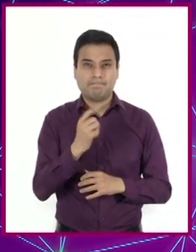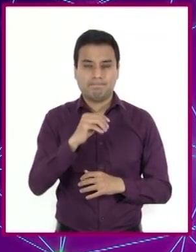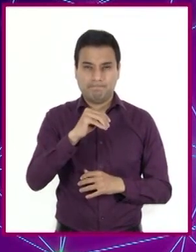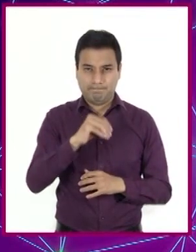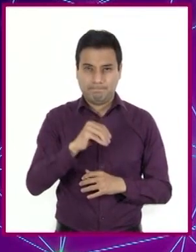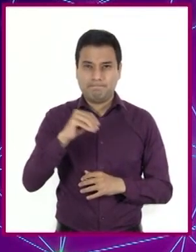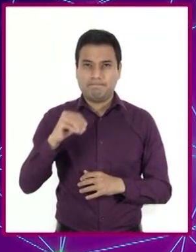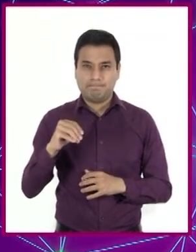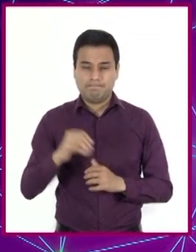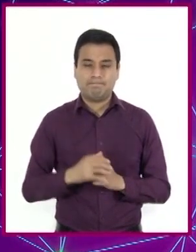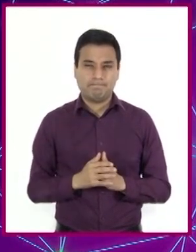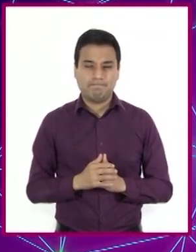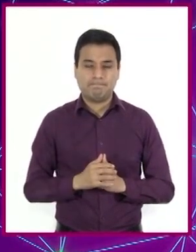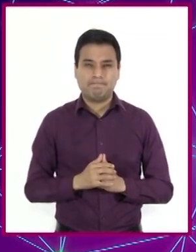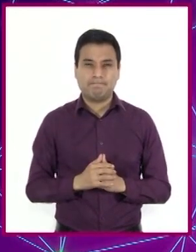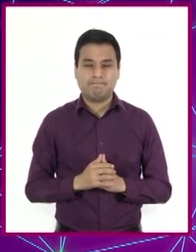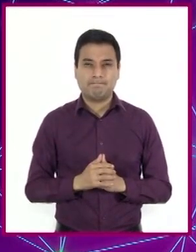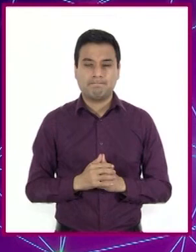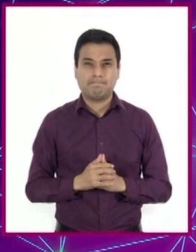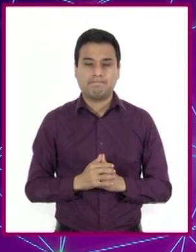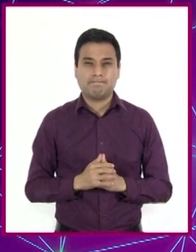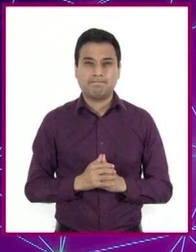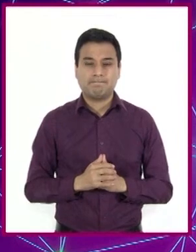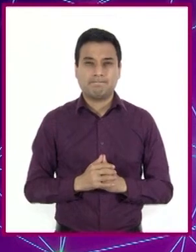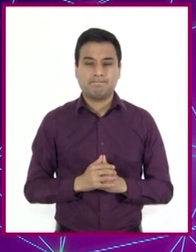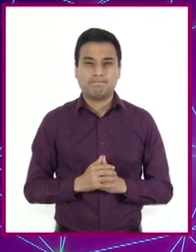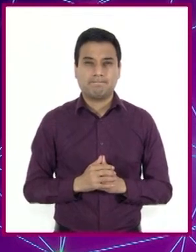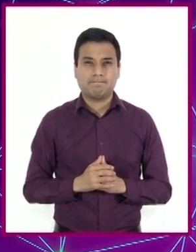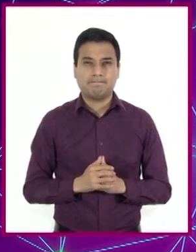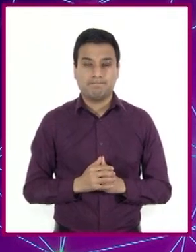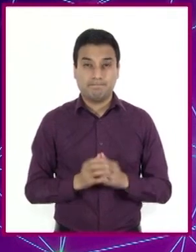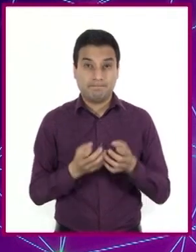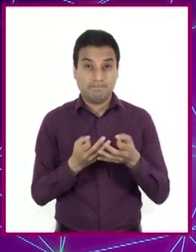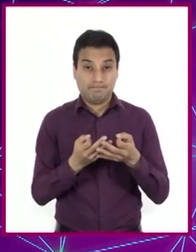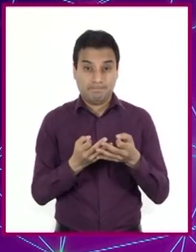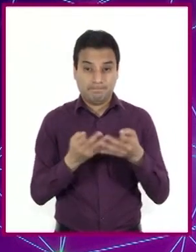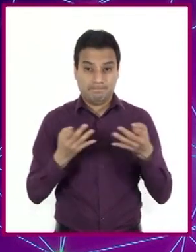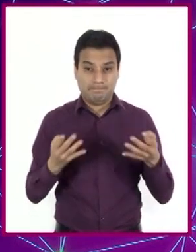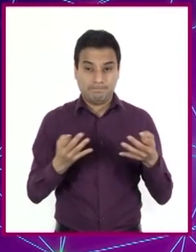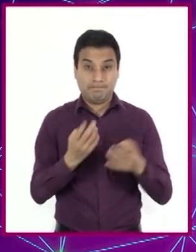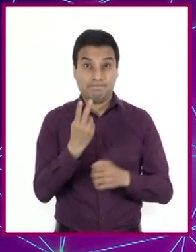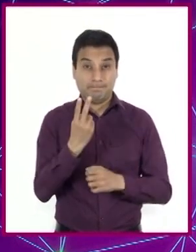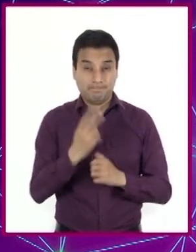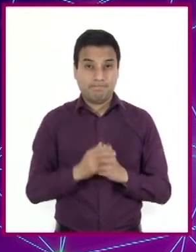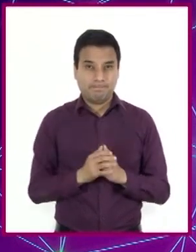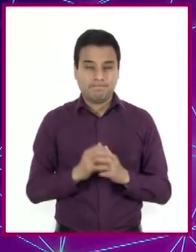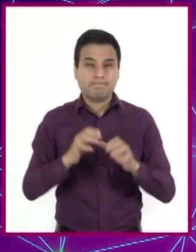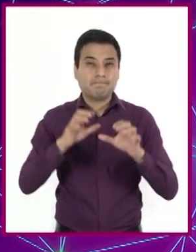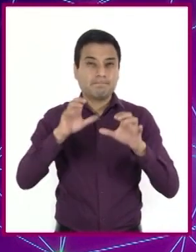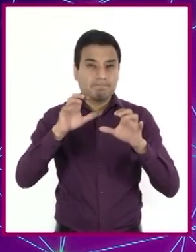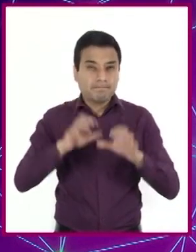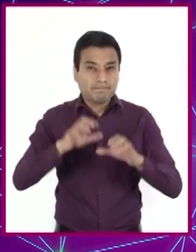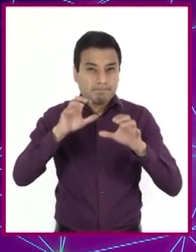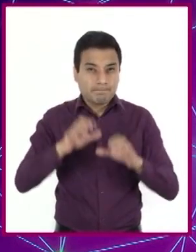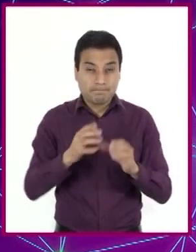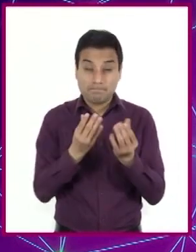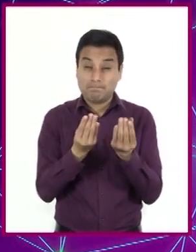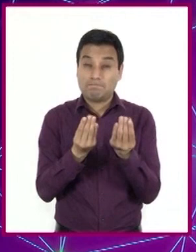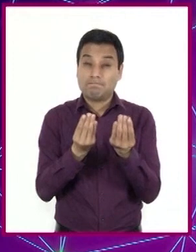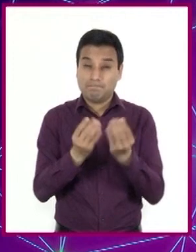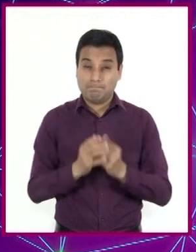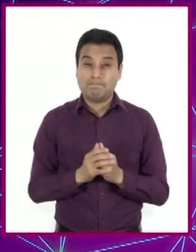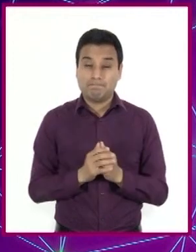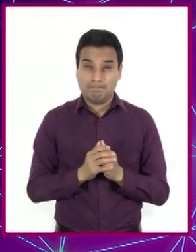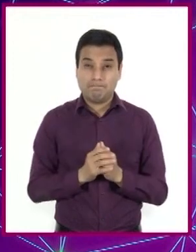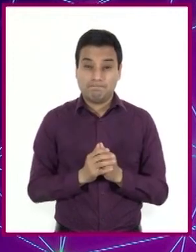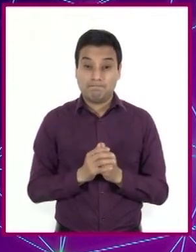agua pluvial por debajo de la media. En el terreno 2, la lluvia vuelve a ser muy abundante. Se